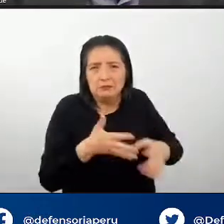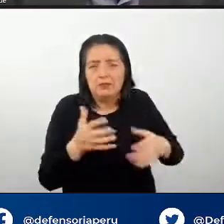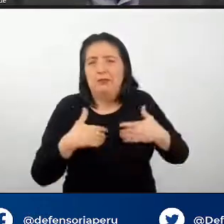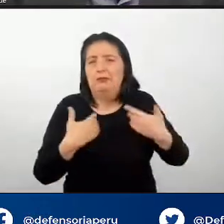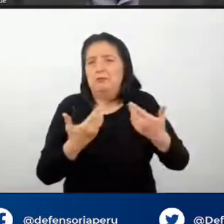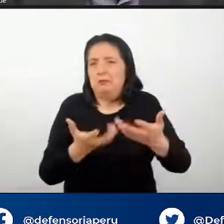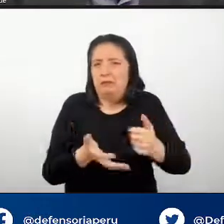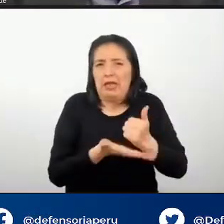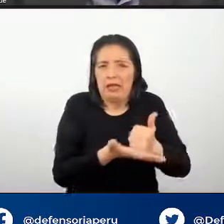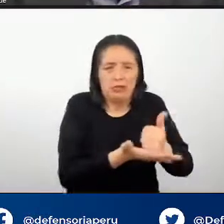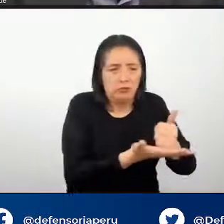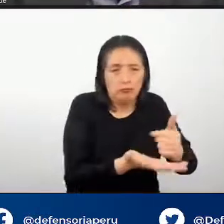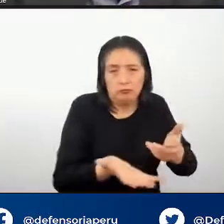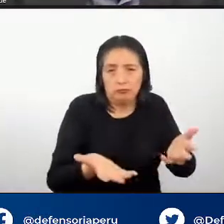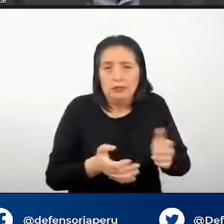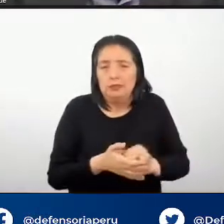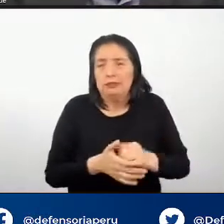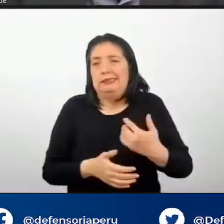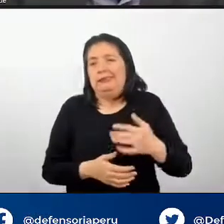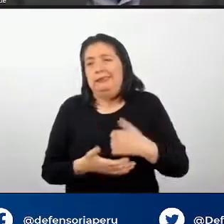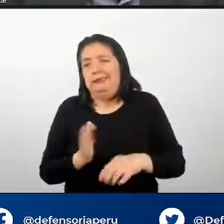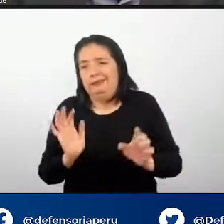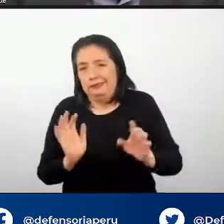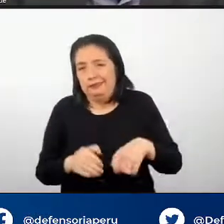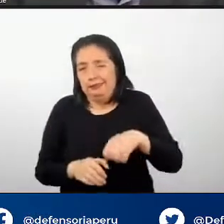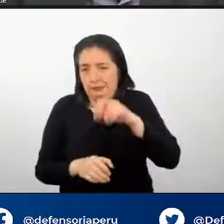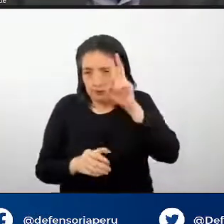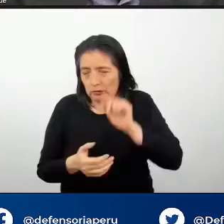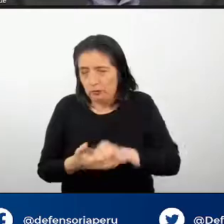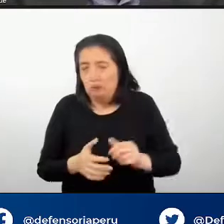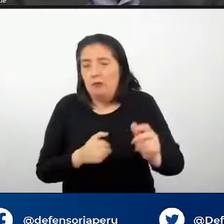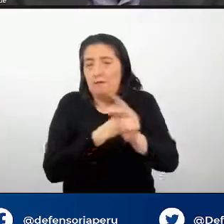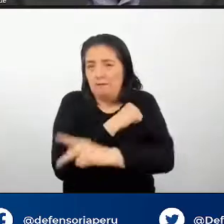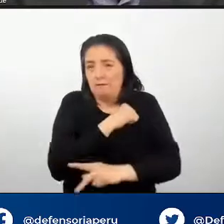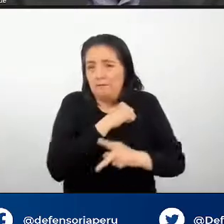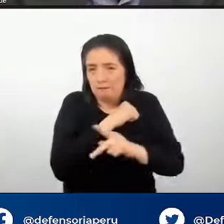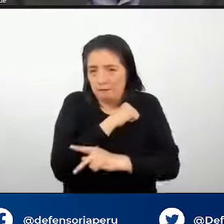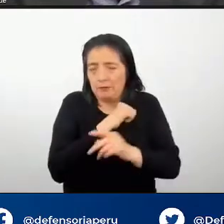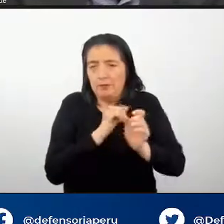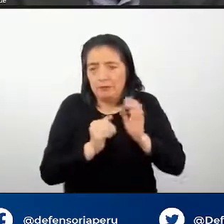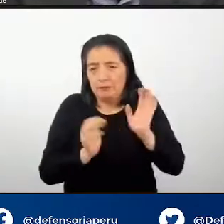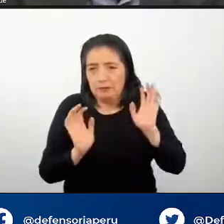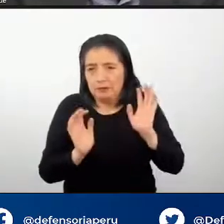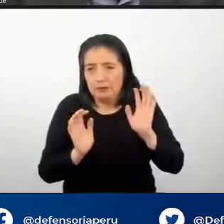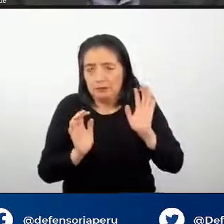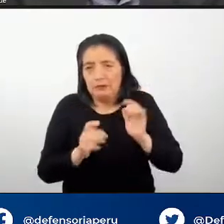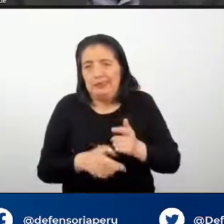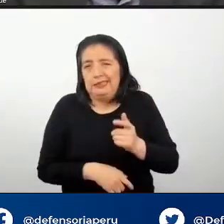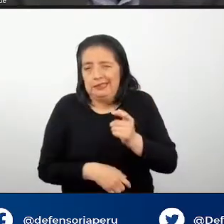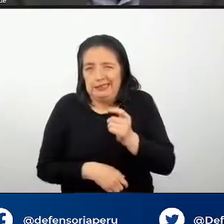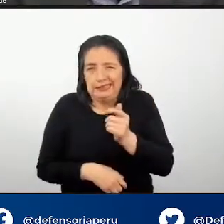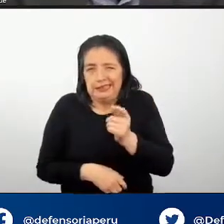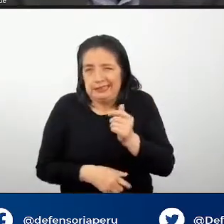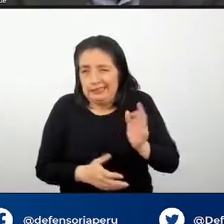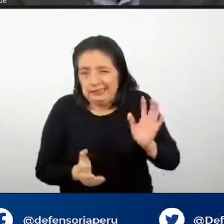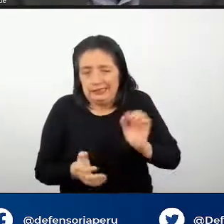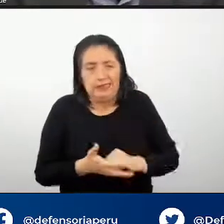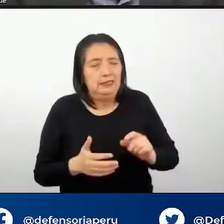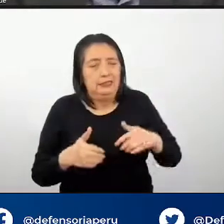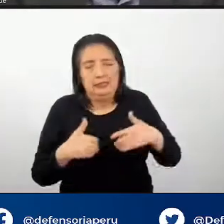poder ayudarlos, que hace del Perú un país, para mi gusto, casi